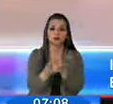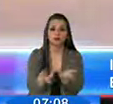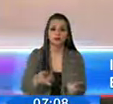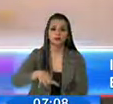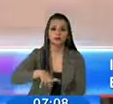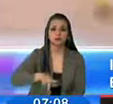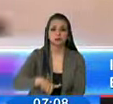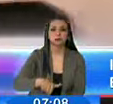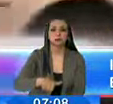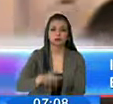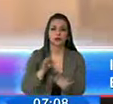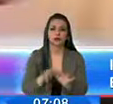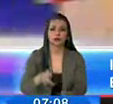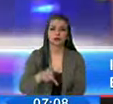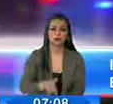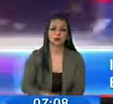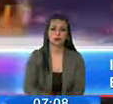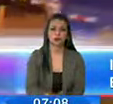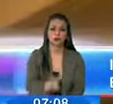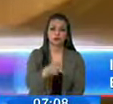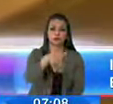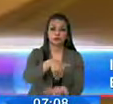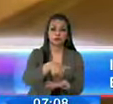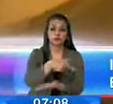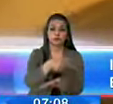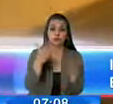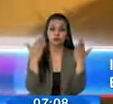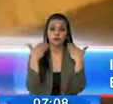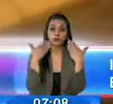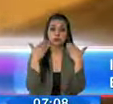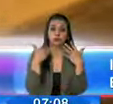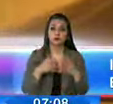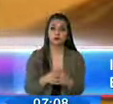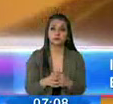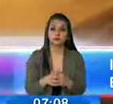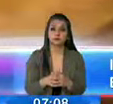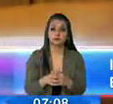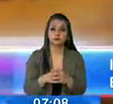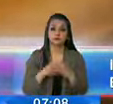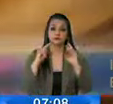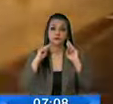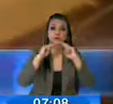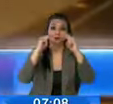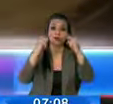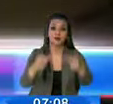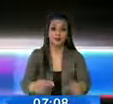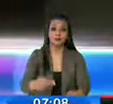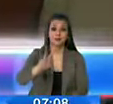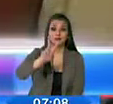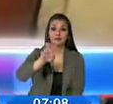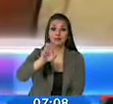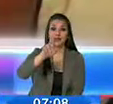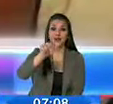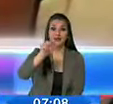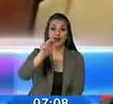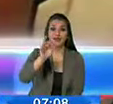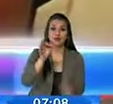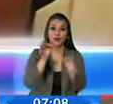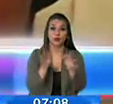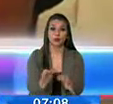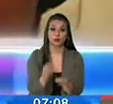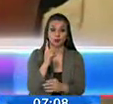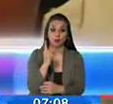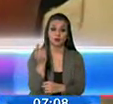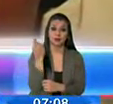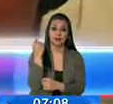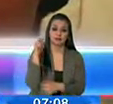pertenencias cuando circulaban por el centro de Guayaquil. A la altura de la subida del puente de Luis Bernaza, dos tipos, uno en la parte de atrás y